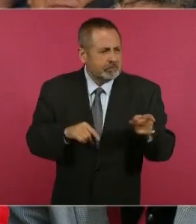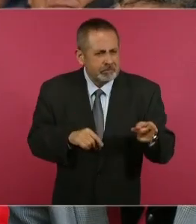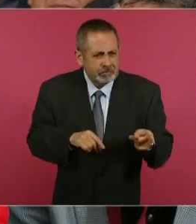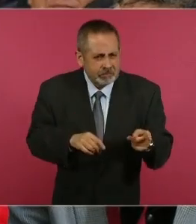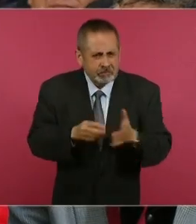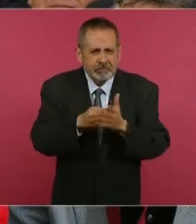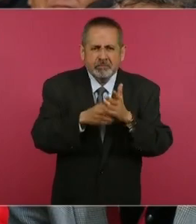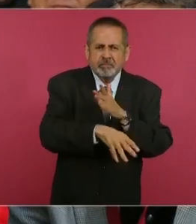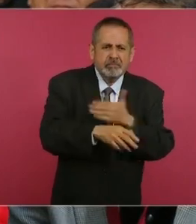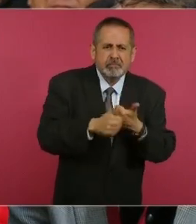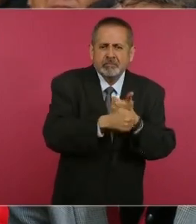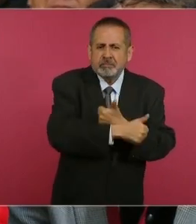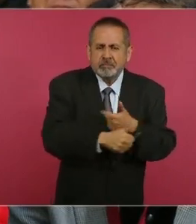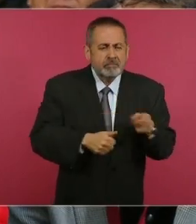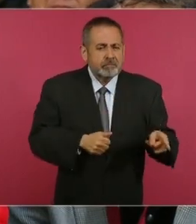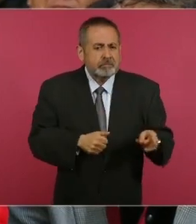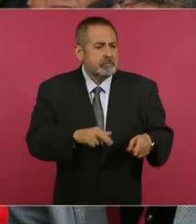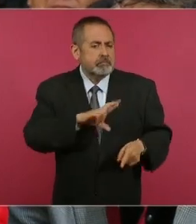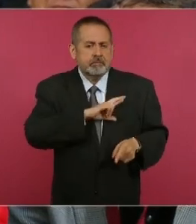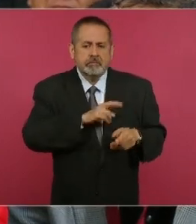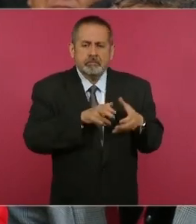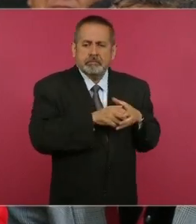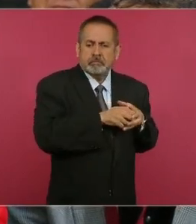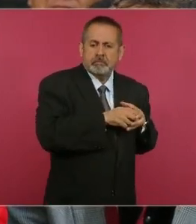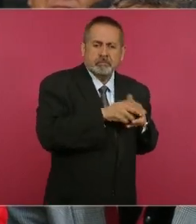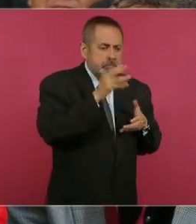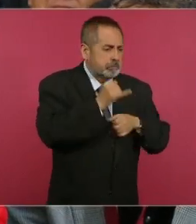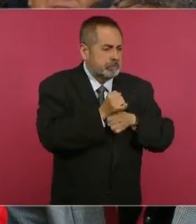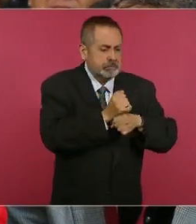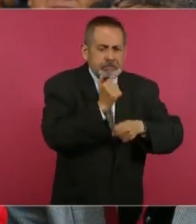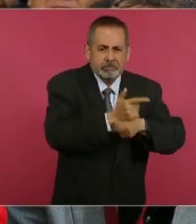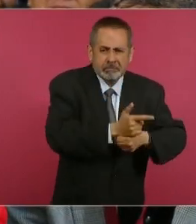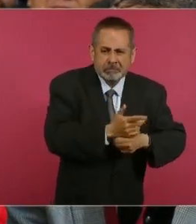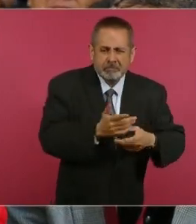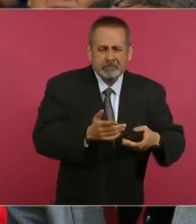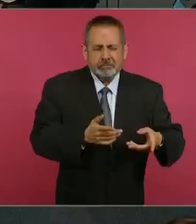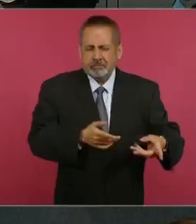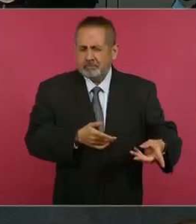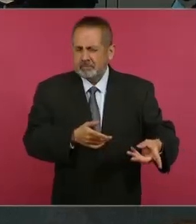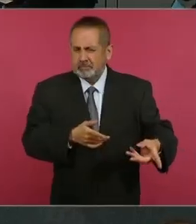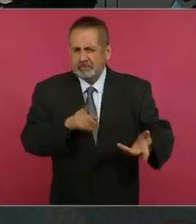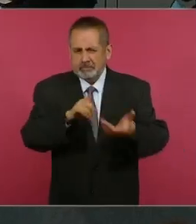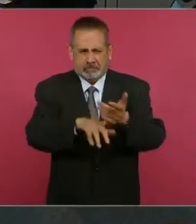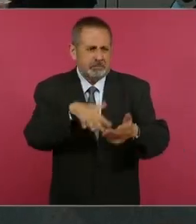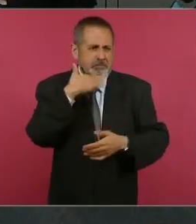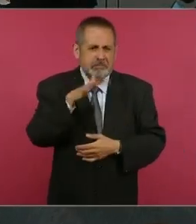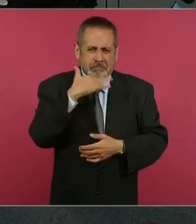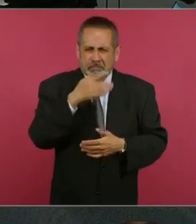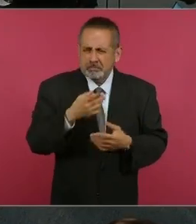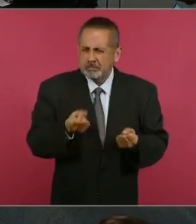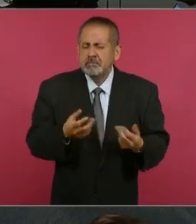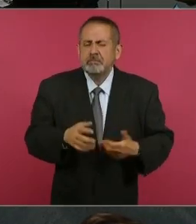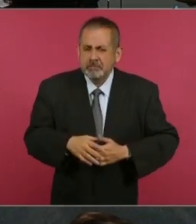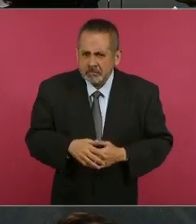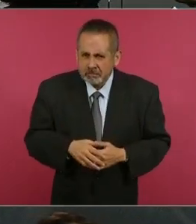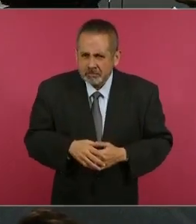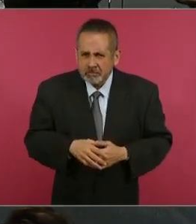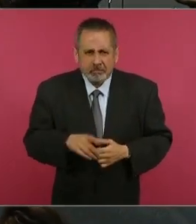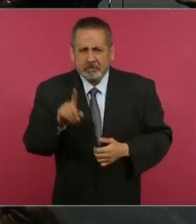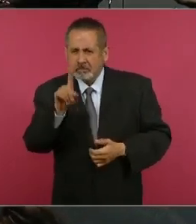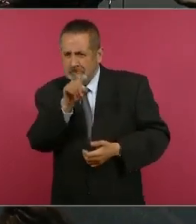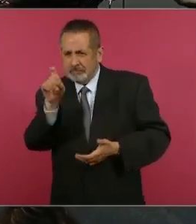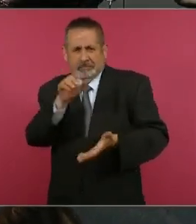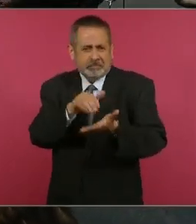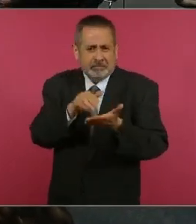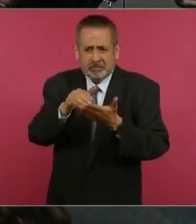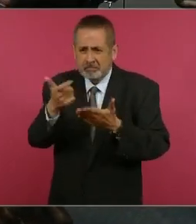maneja en un rubro público-privado y eso se puede prestar a la corrupción, porque ¿cómo le llegan esos más de 100 millones